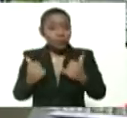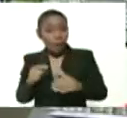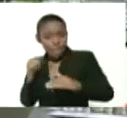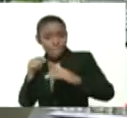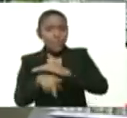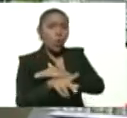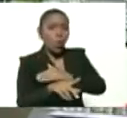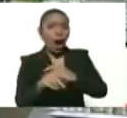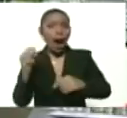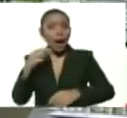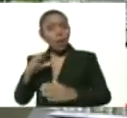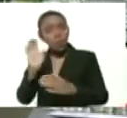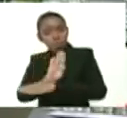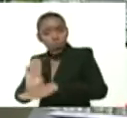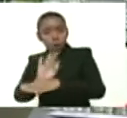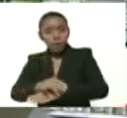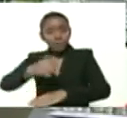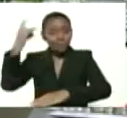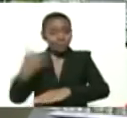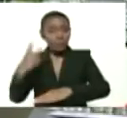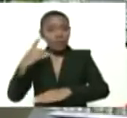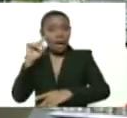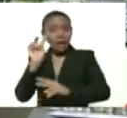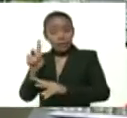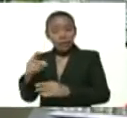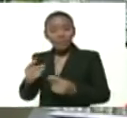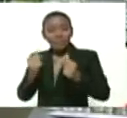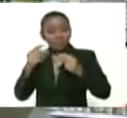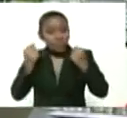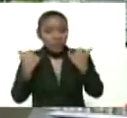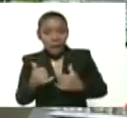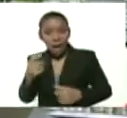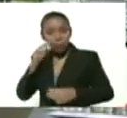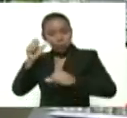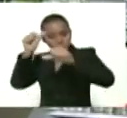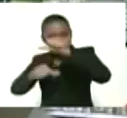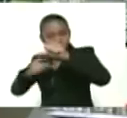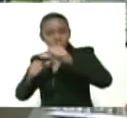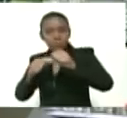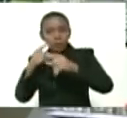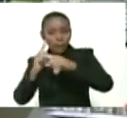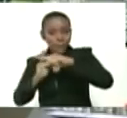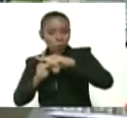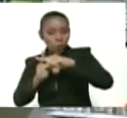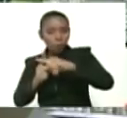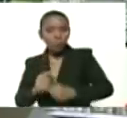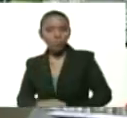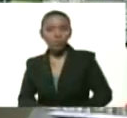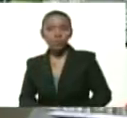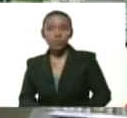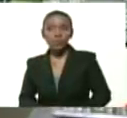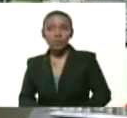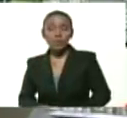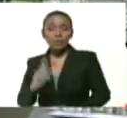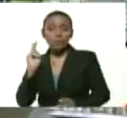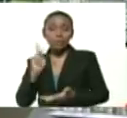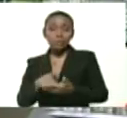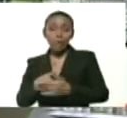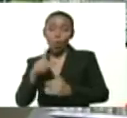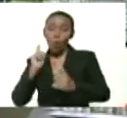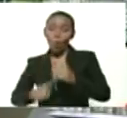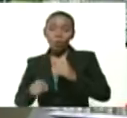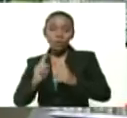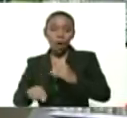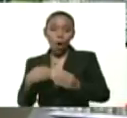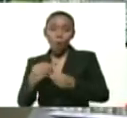ingresado a la unidad de cuidados intensivos e inmediatamente se le hizo la prueba. Fíjense que ya llegó en las últimas, como